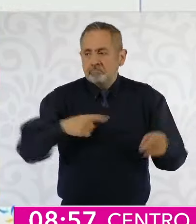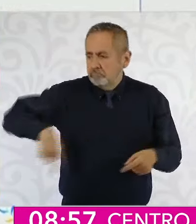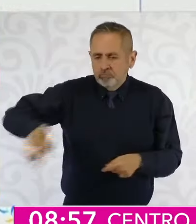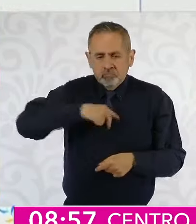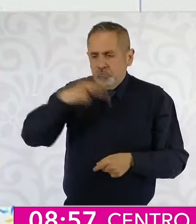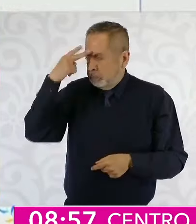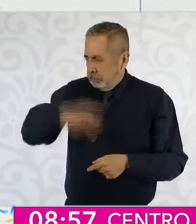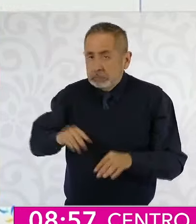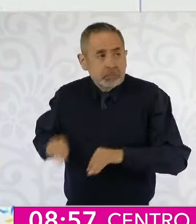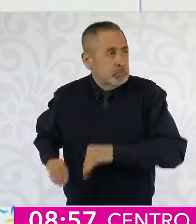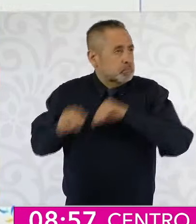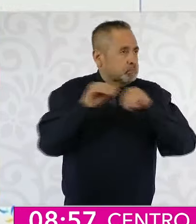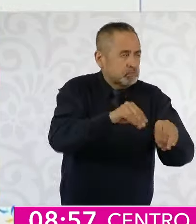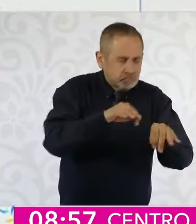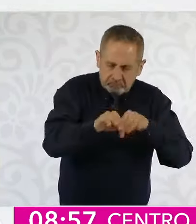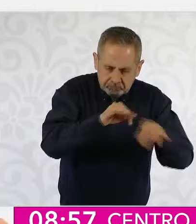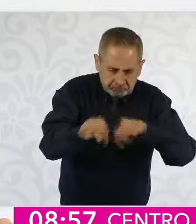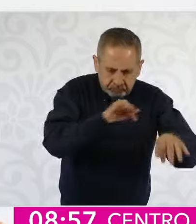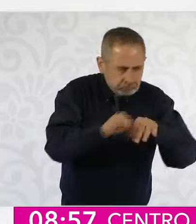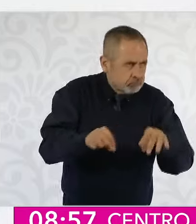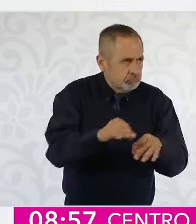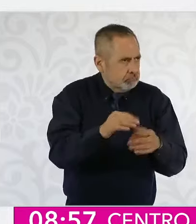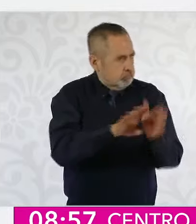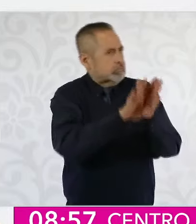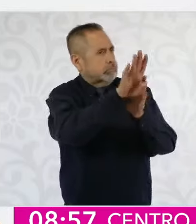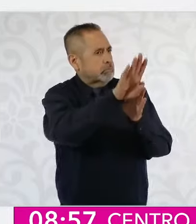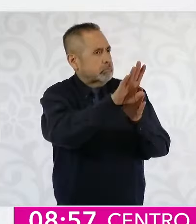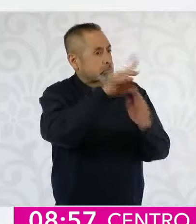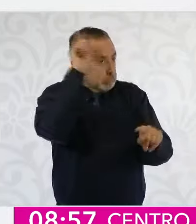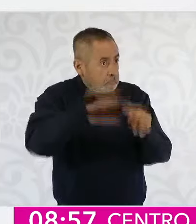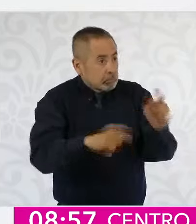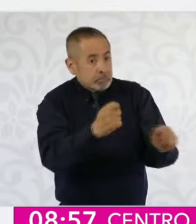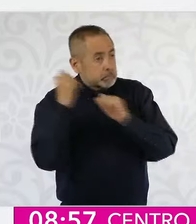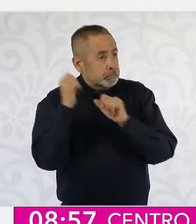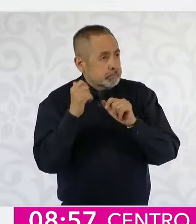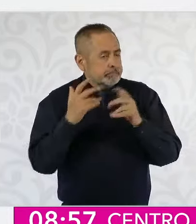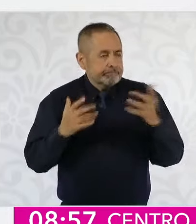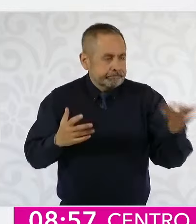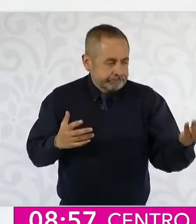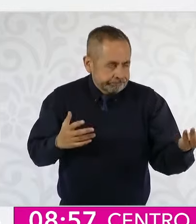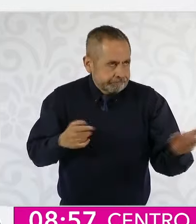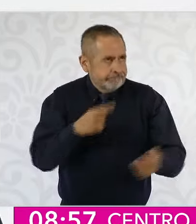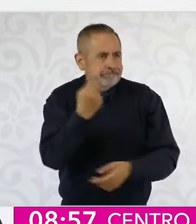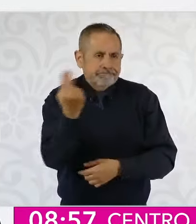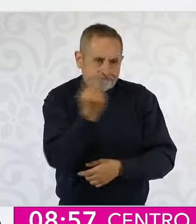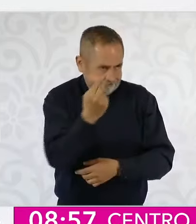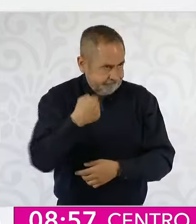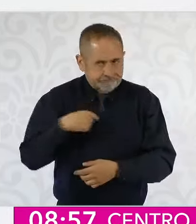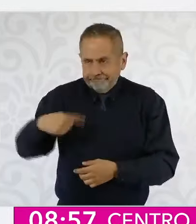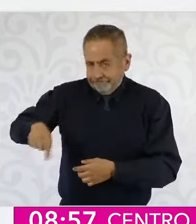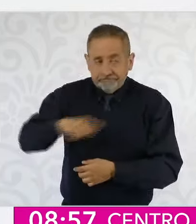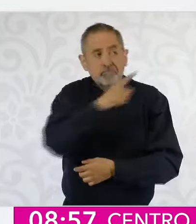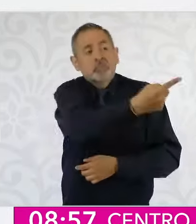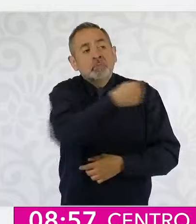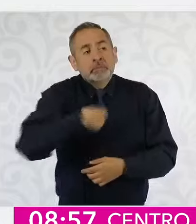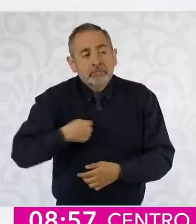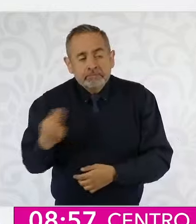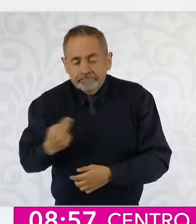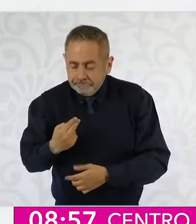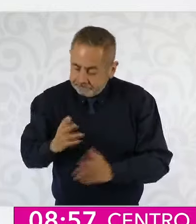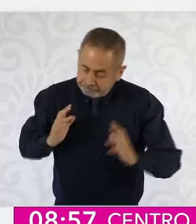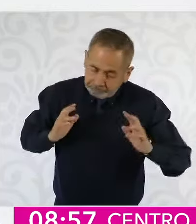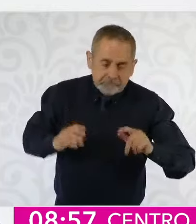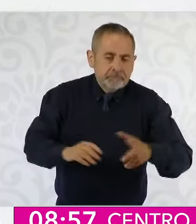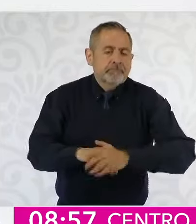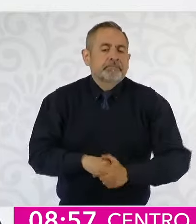los mexicanos en Estados Unidos, que por lo demás también nos necesita. Y por otro lado, también es